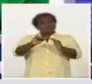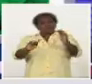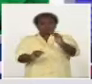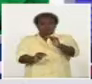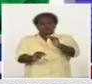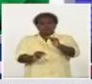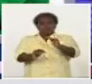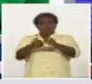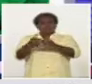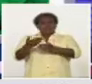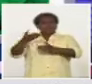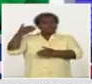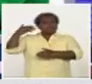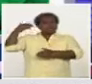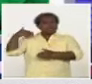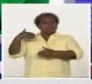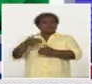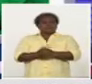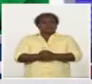día anterior,